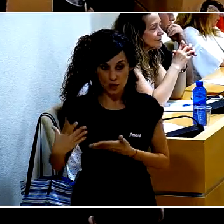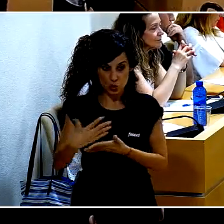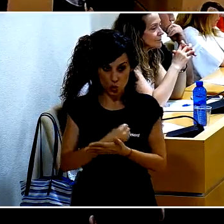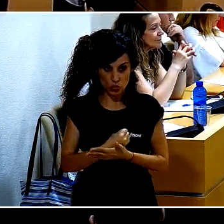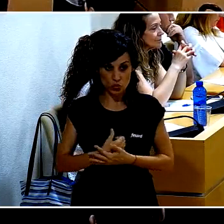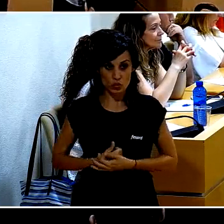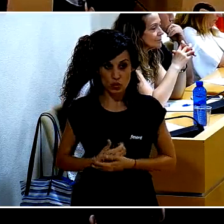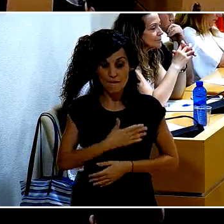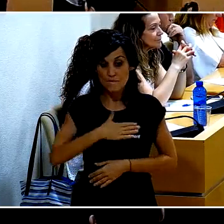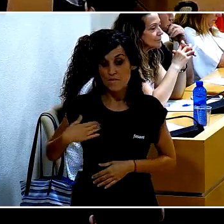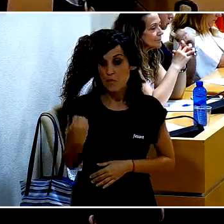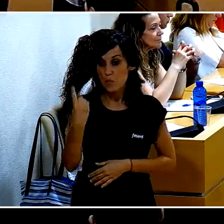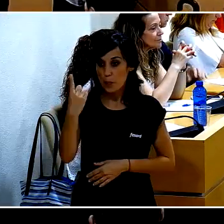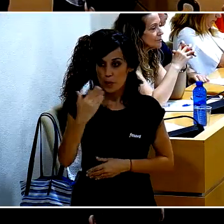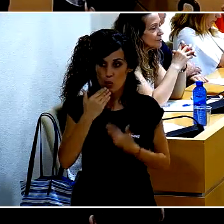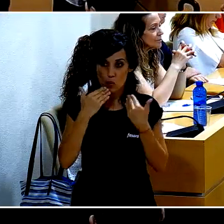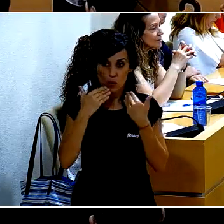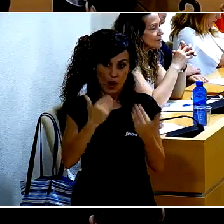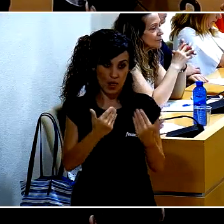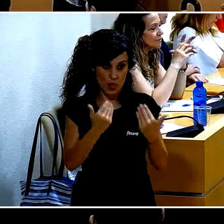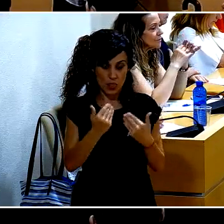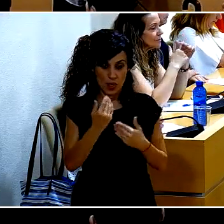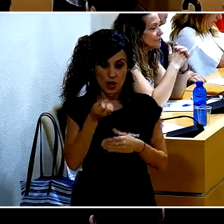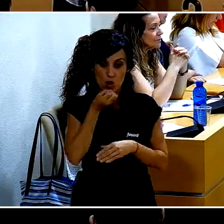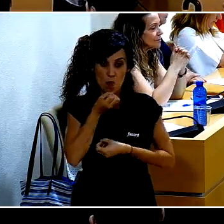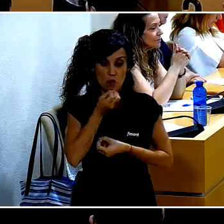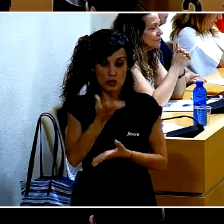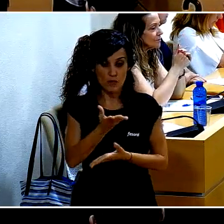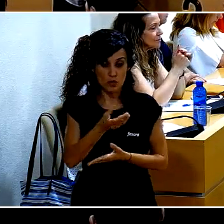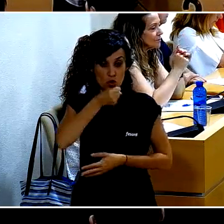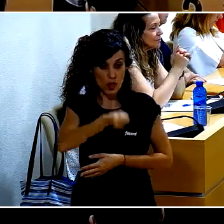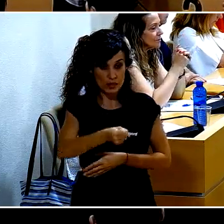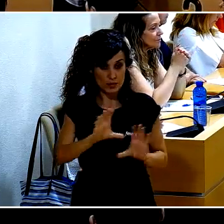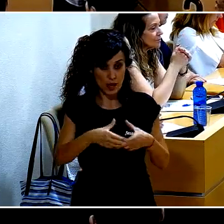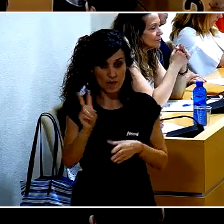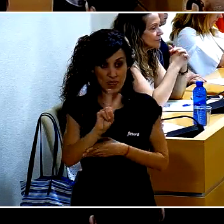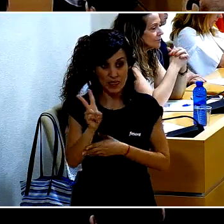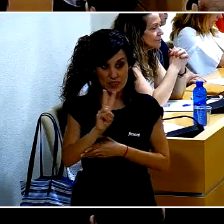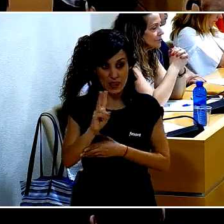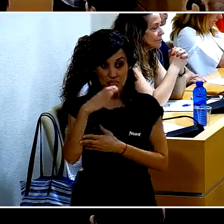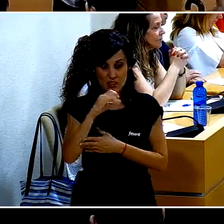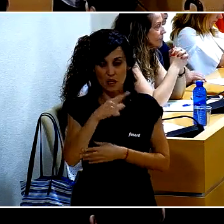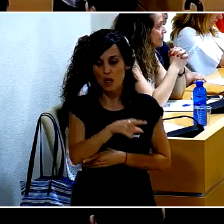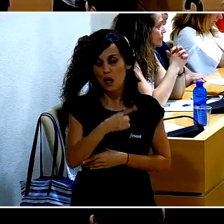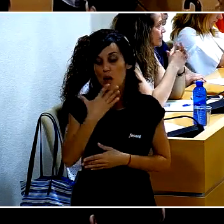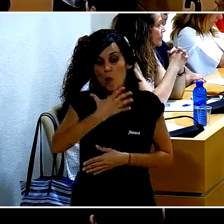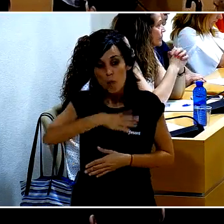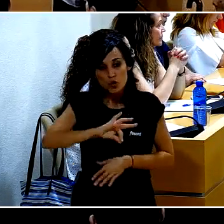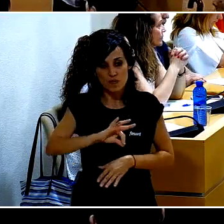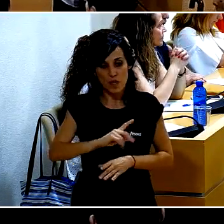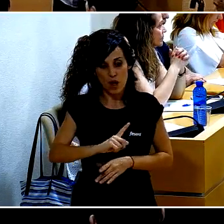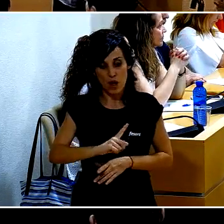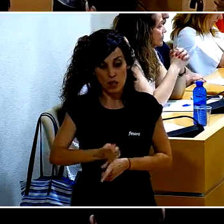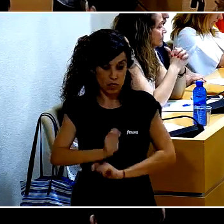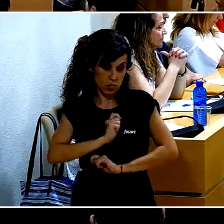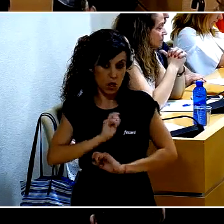Quiero en primer lugar agradecer al portavoz socialista Vicente Fiscar la posibilidad que ha dado al Grupo Popular